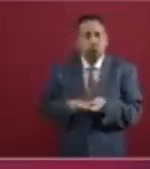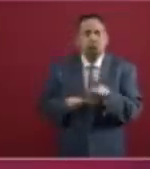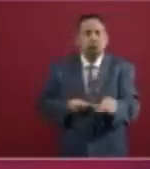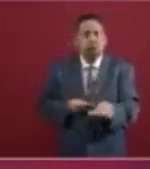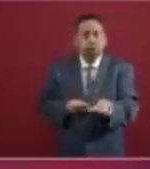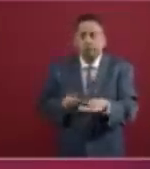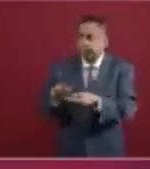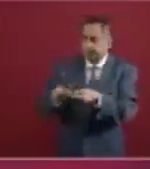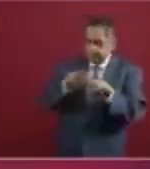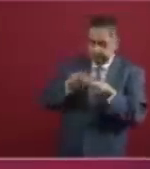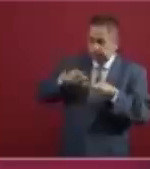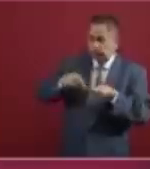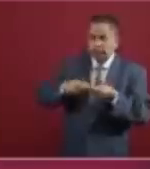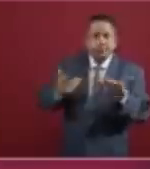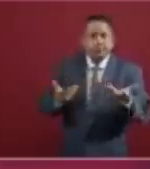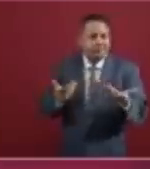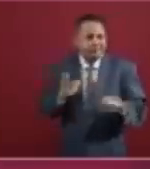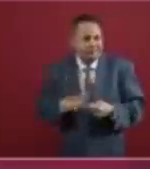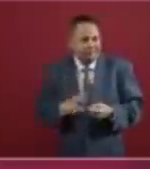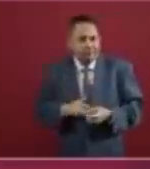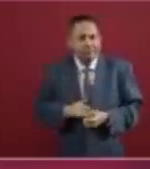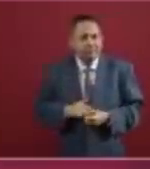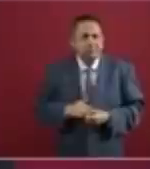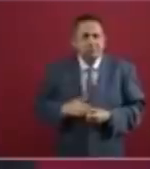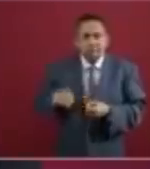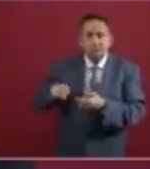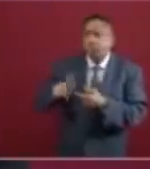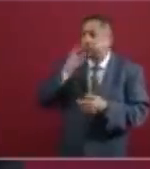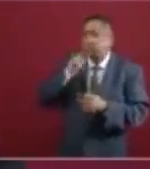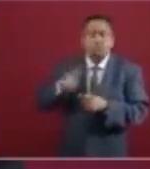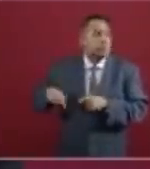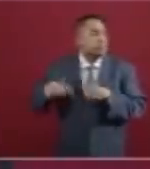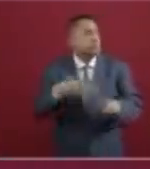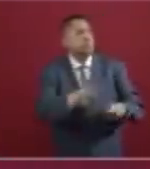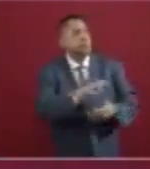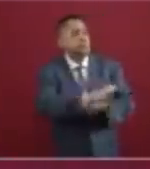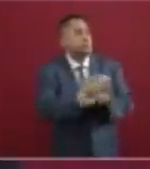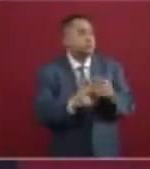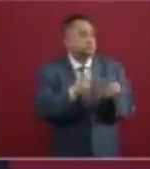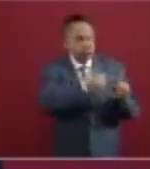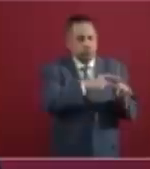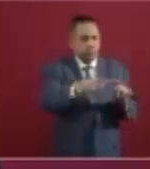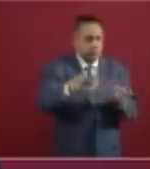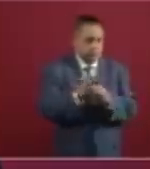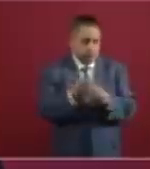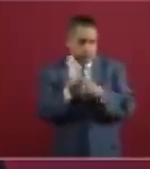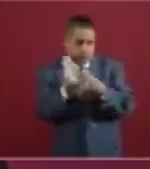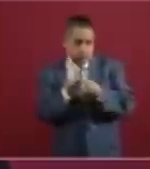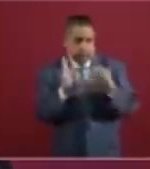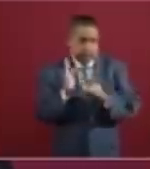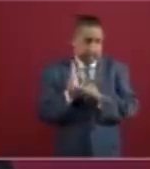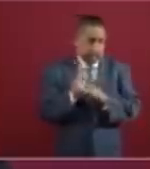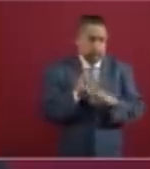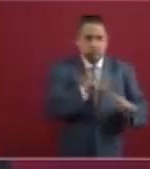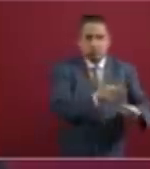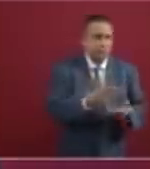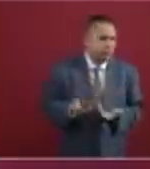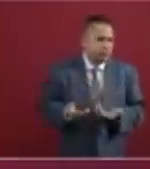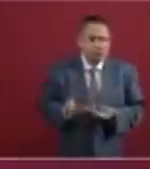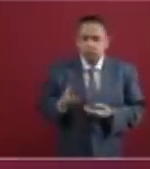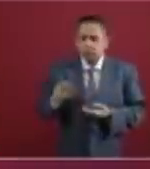Tiene que, bueno, ni siquiera puede contratar, no puede licitar, no